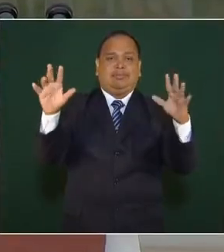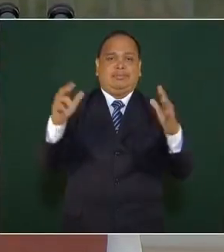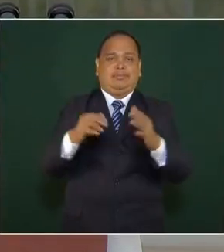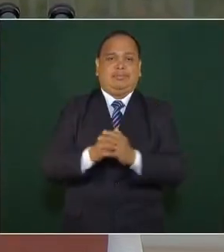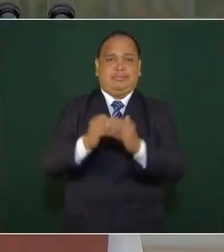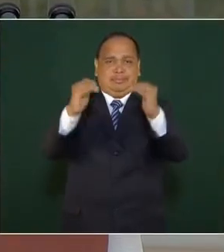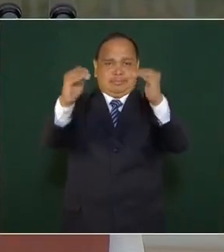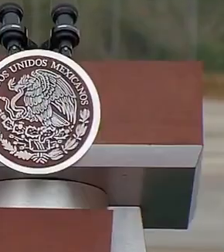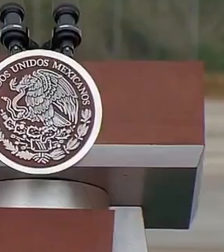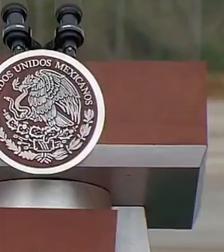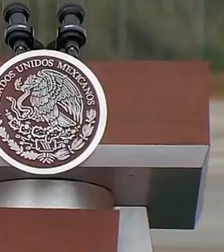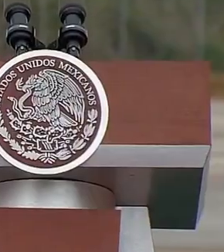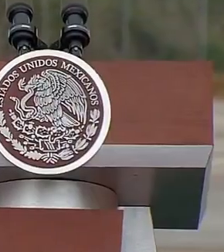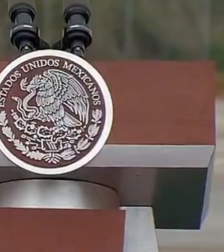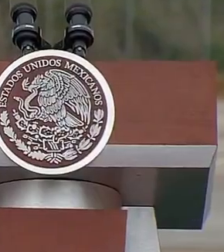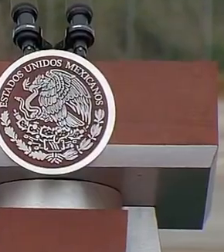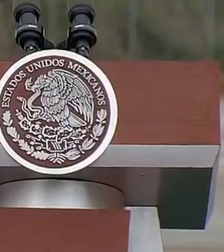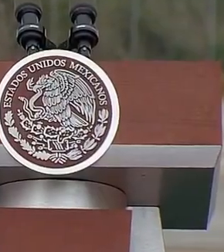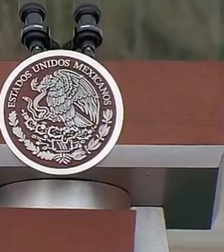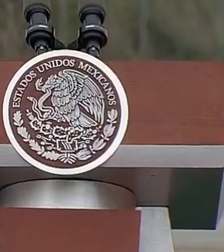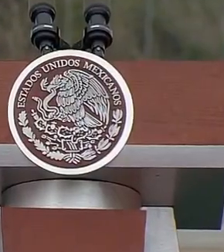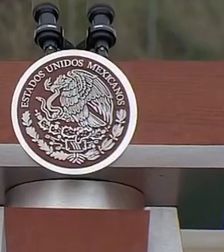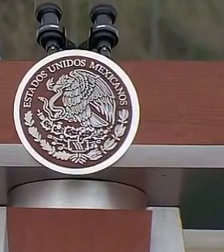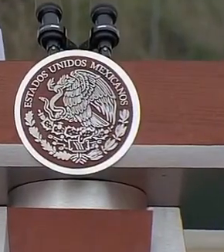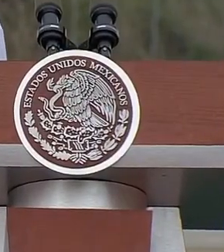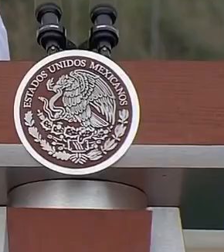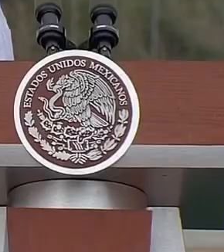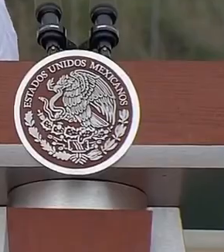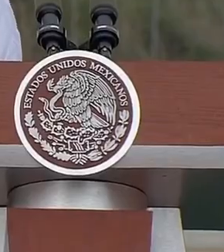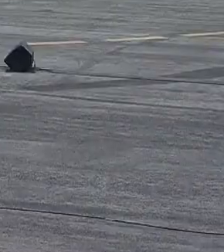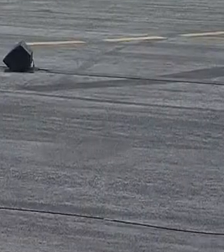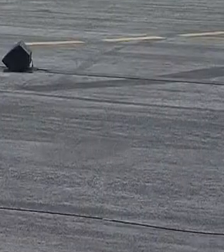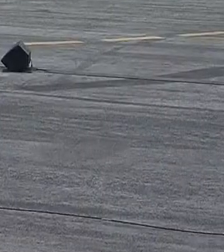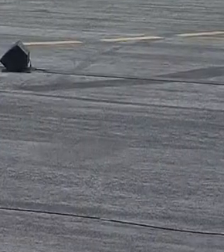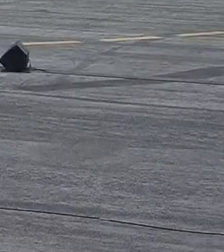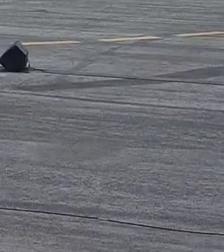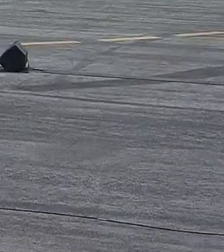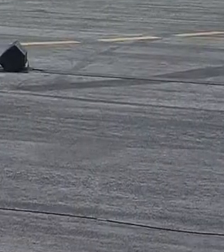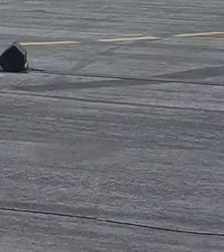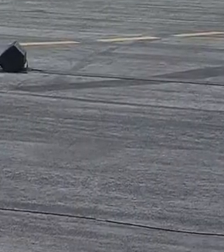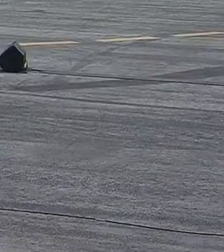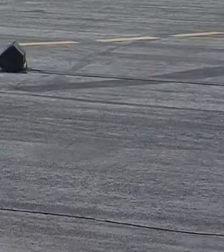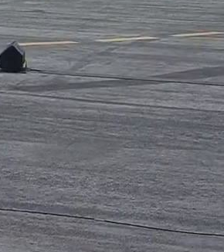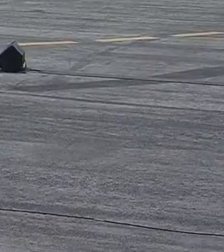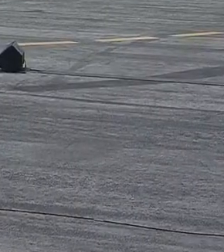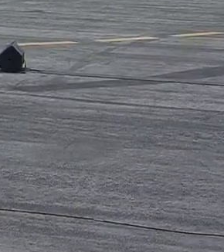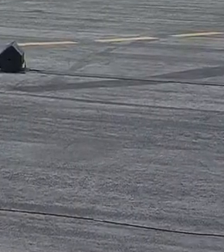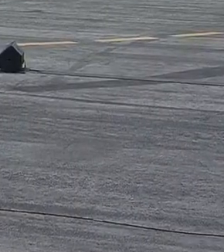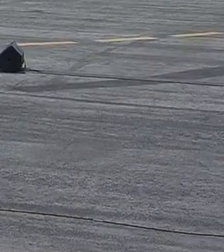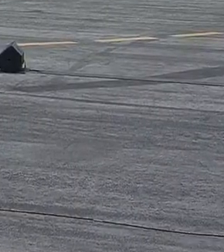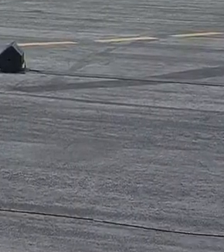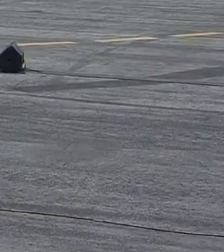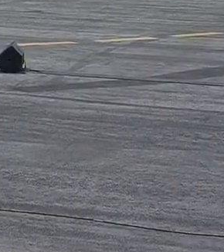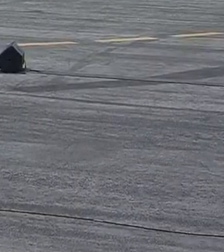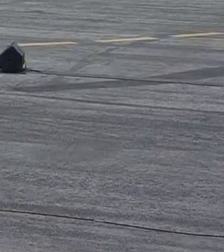A continuación se tomará la fotografía oficial de los mandatarios de México y Cuba.